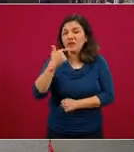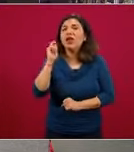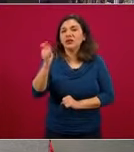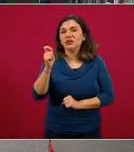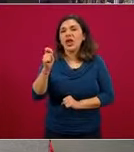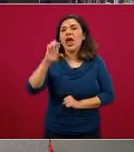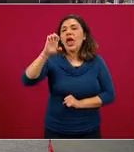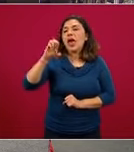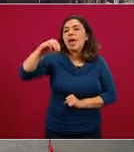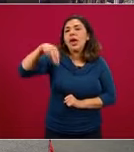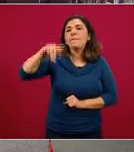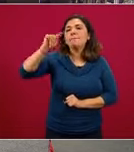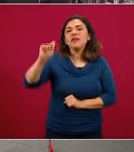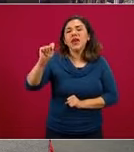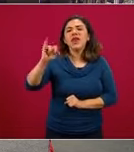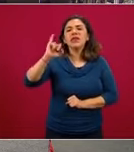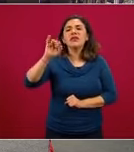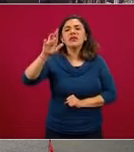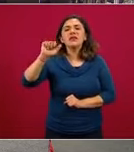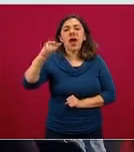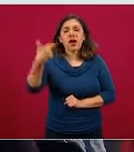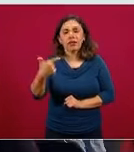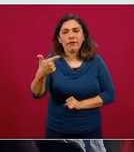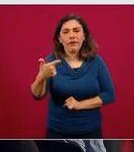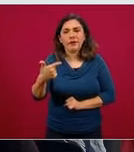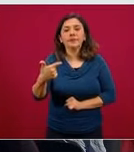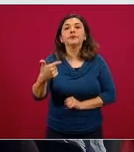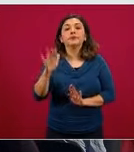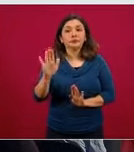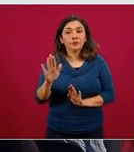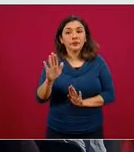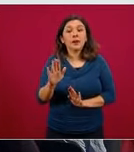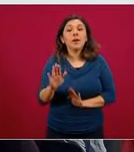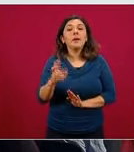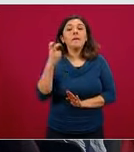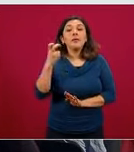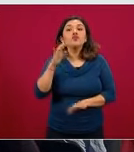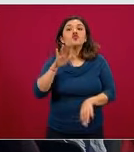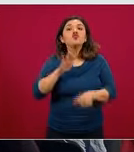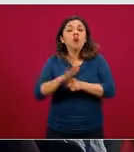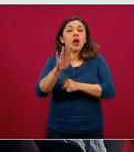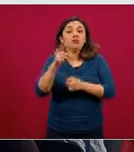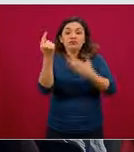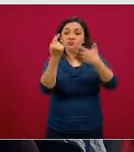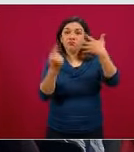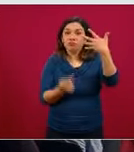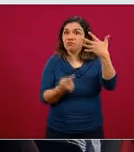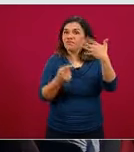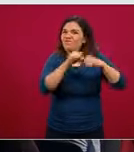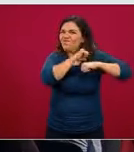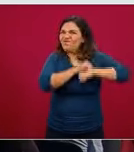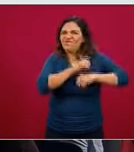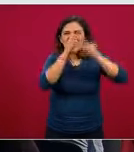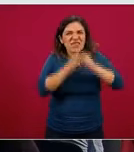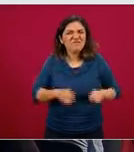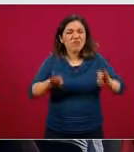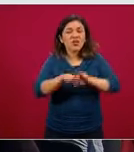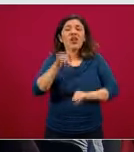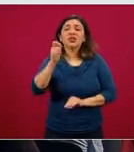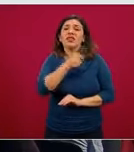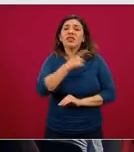los MT-IRAC. Y los principios rectores que no son negociables: